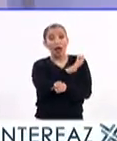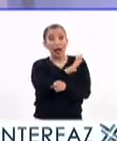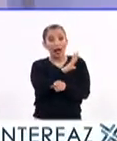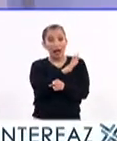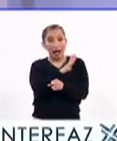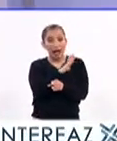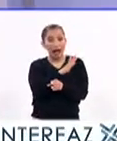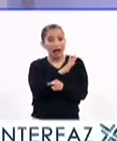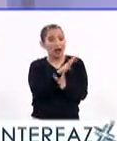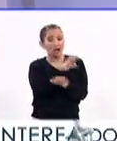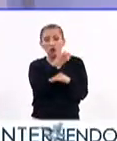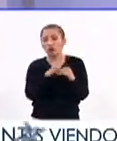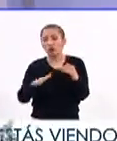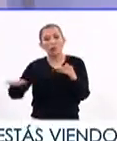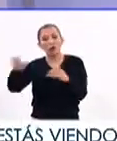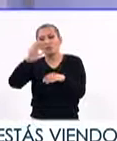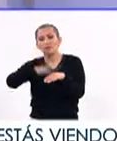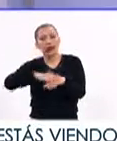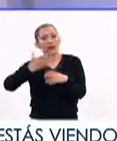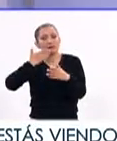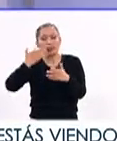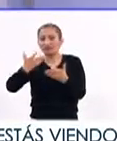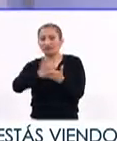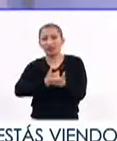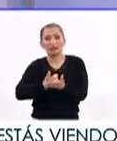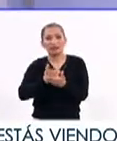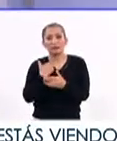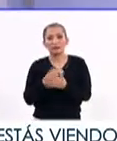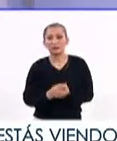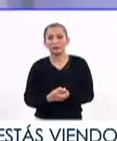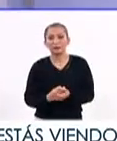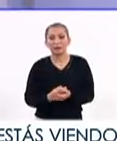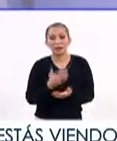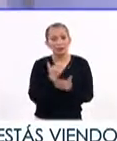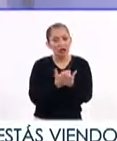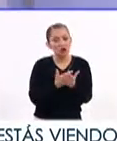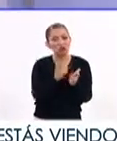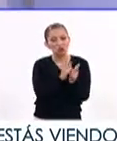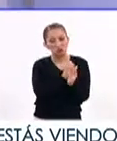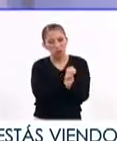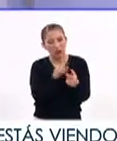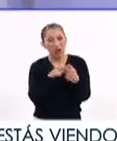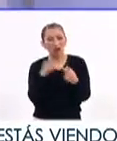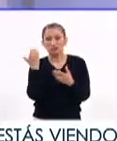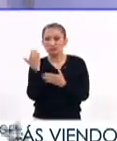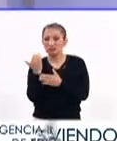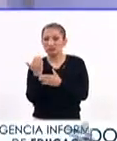hay todo lo malo lo hay menos, hay menos delincuencia, hay menos